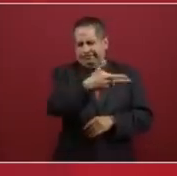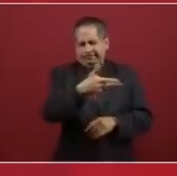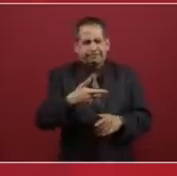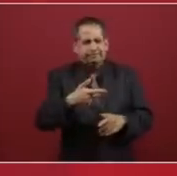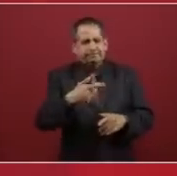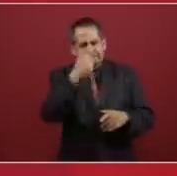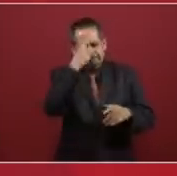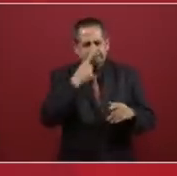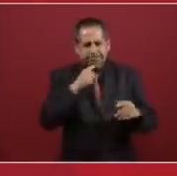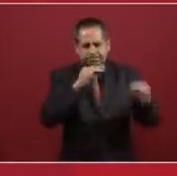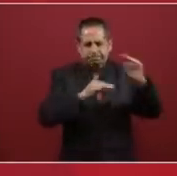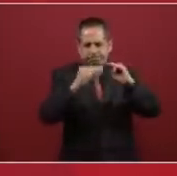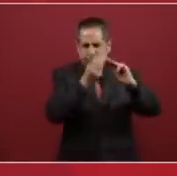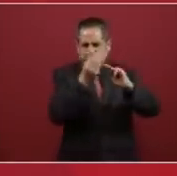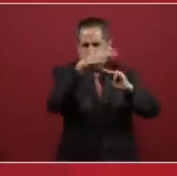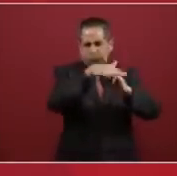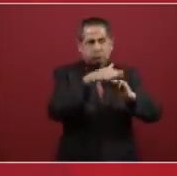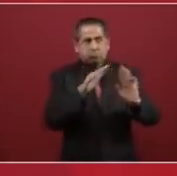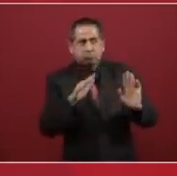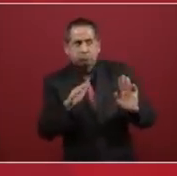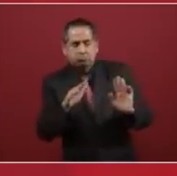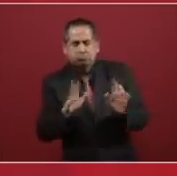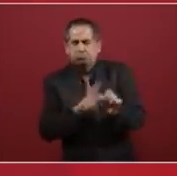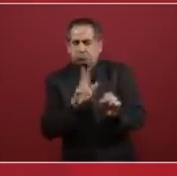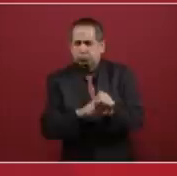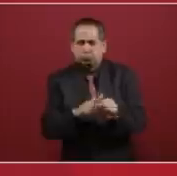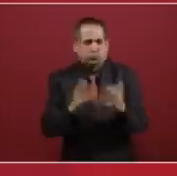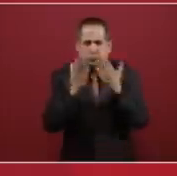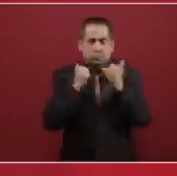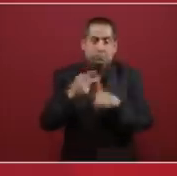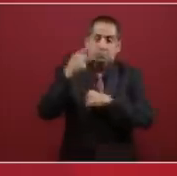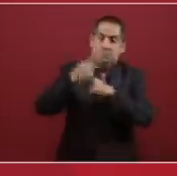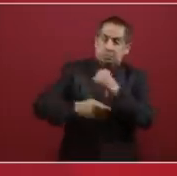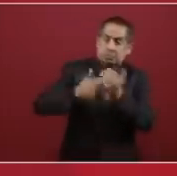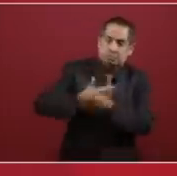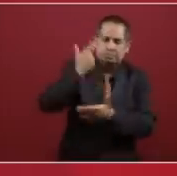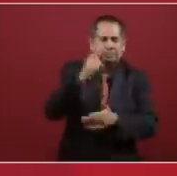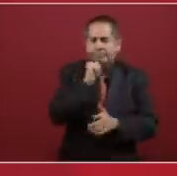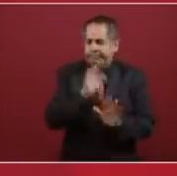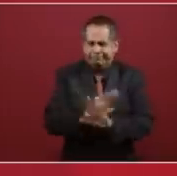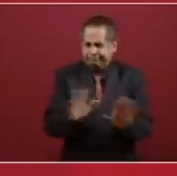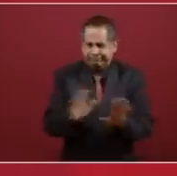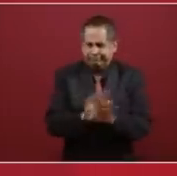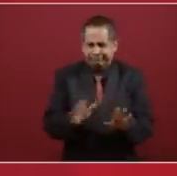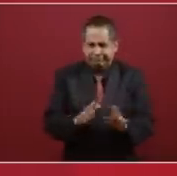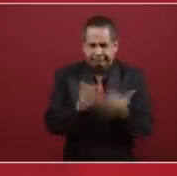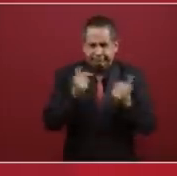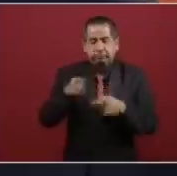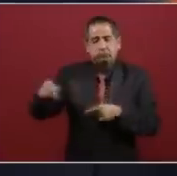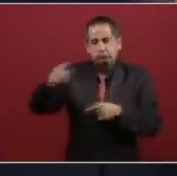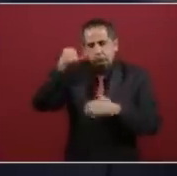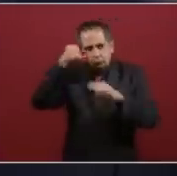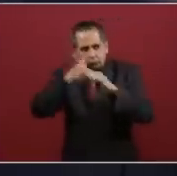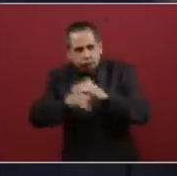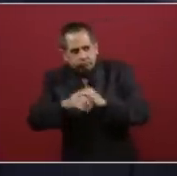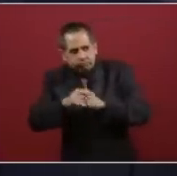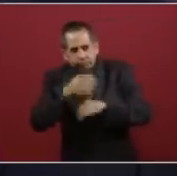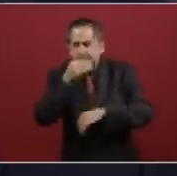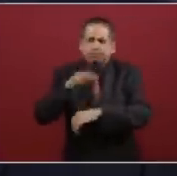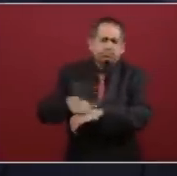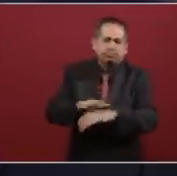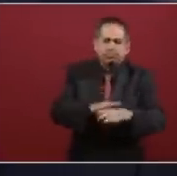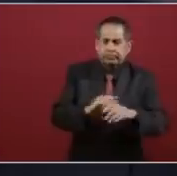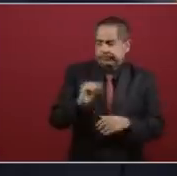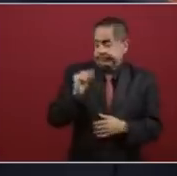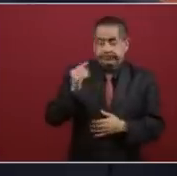sin mayor riesgo. Esa es la información que tenemos de los científicos. Sí,